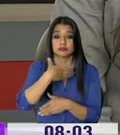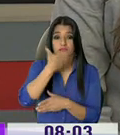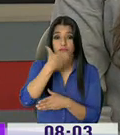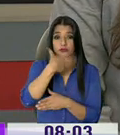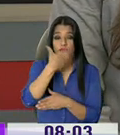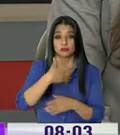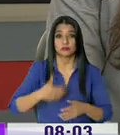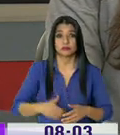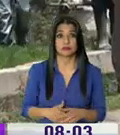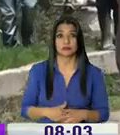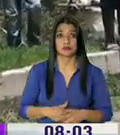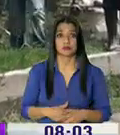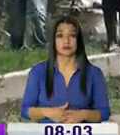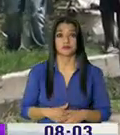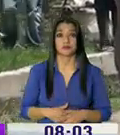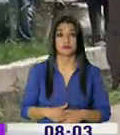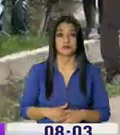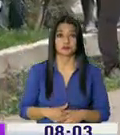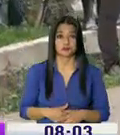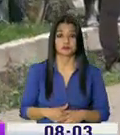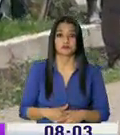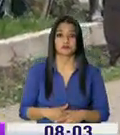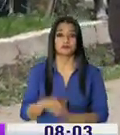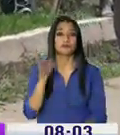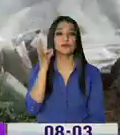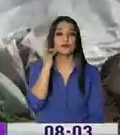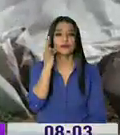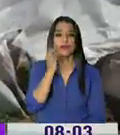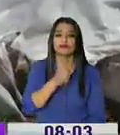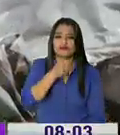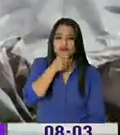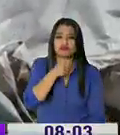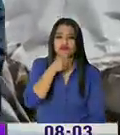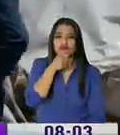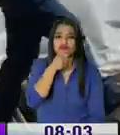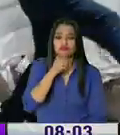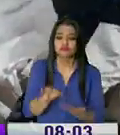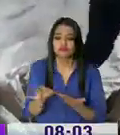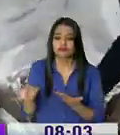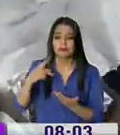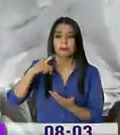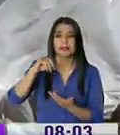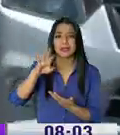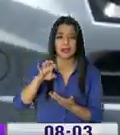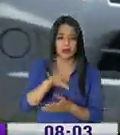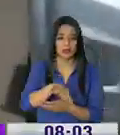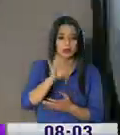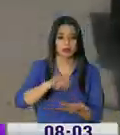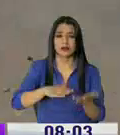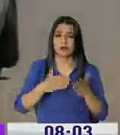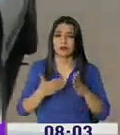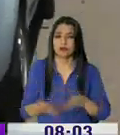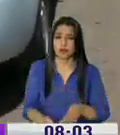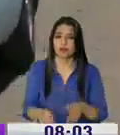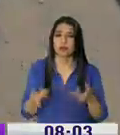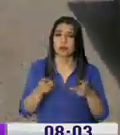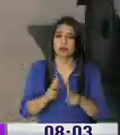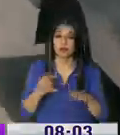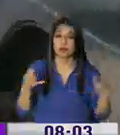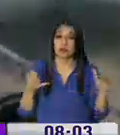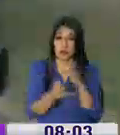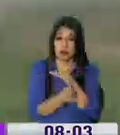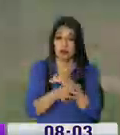Ambato. 4 días después de que la mujer adulta mayor originaria del cantón Píllaro sea encontrada sin vida y con rastros de haber sido